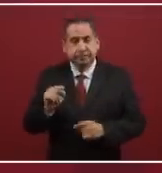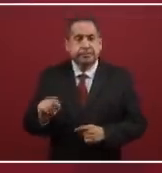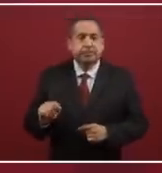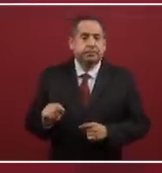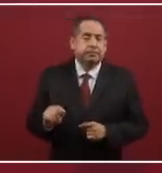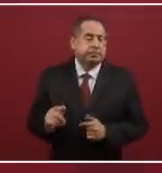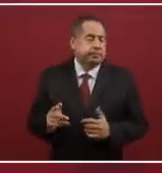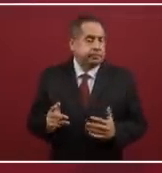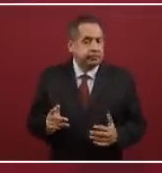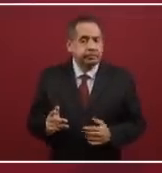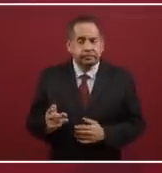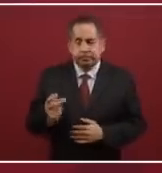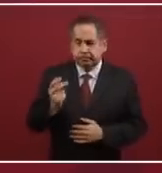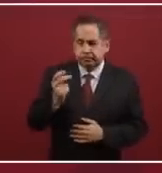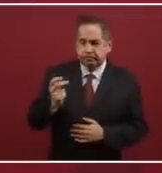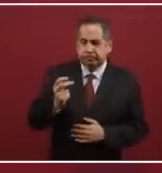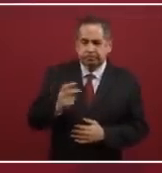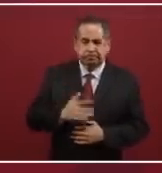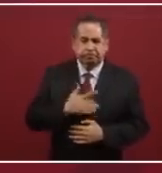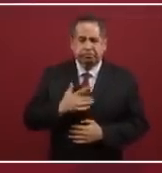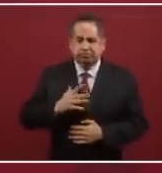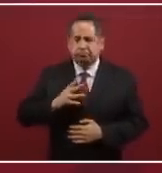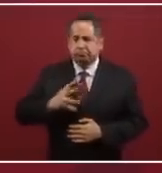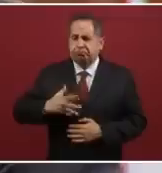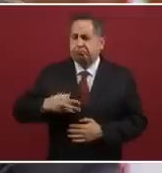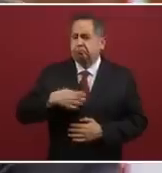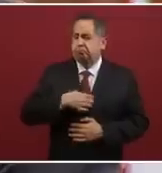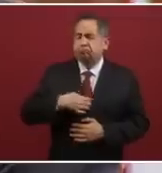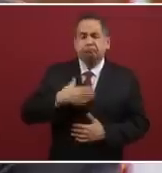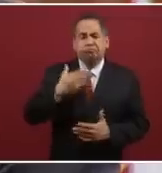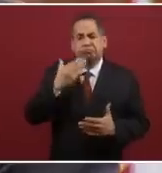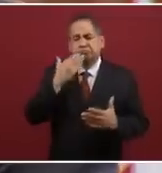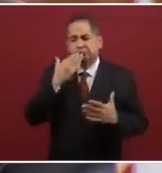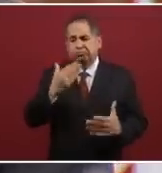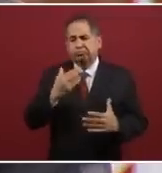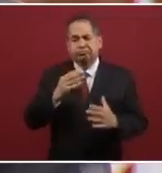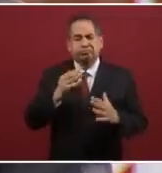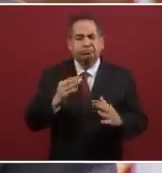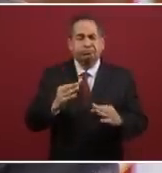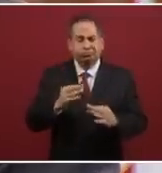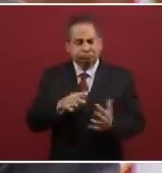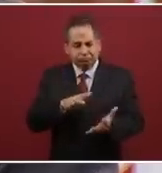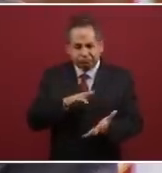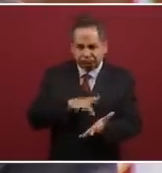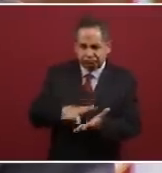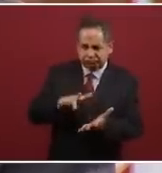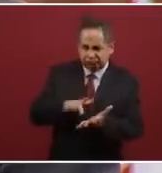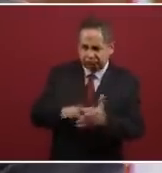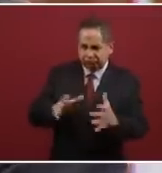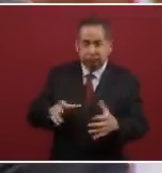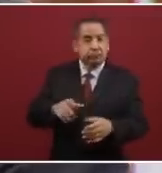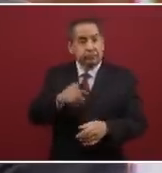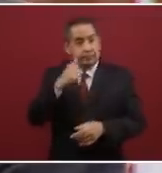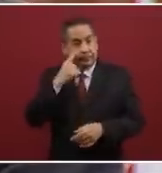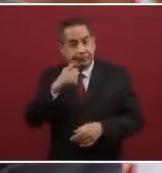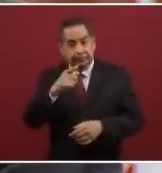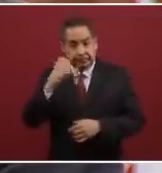Por eso nos da mucho gusto que se les apoye. Ya en Oaxaca